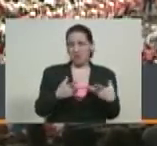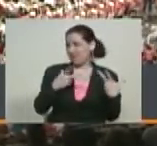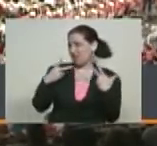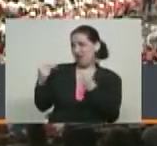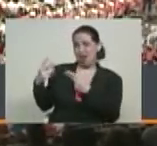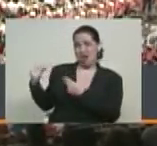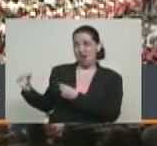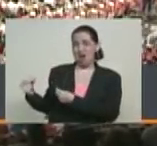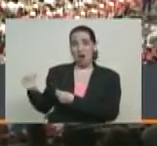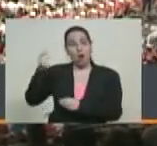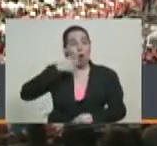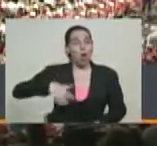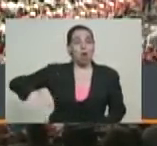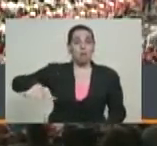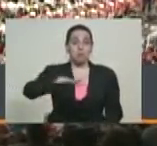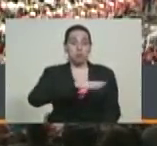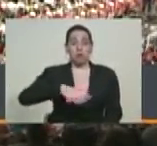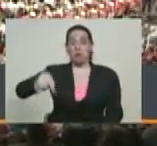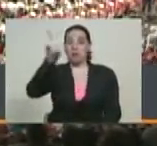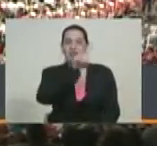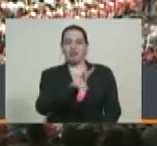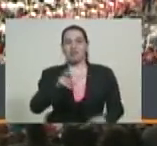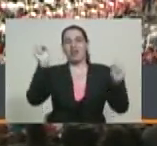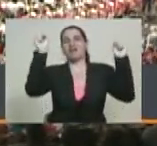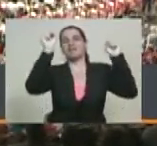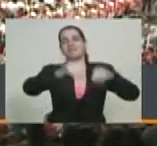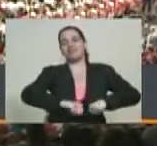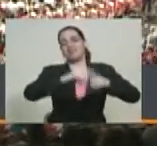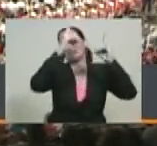o el pueblo de Venezuela?